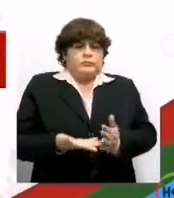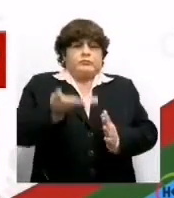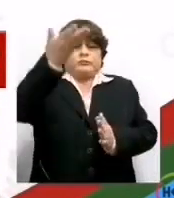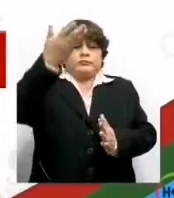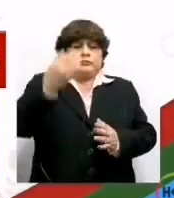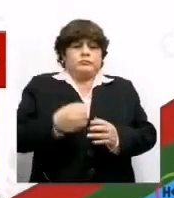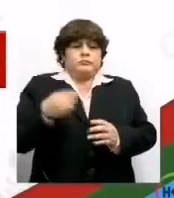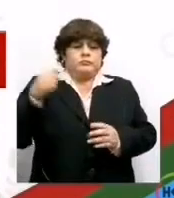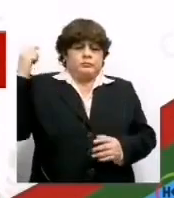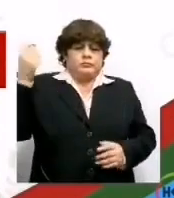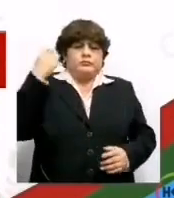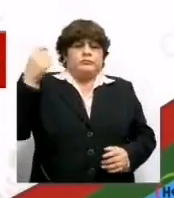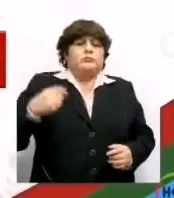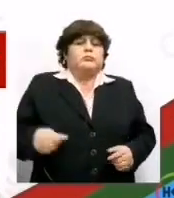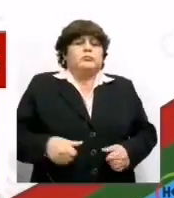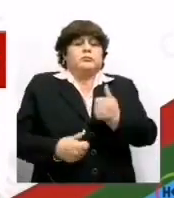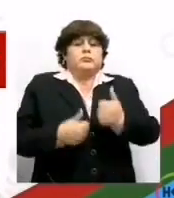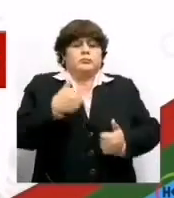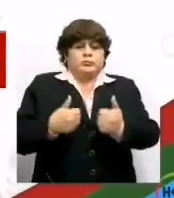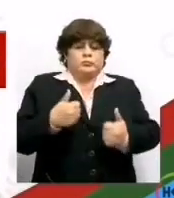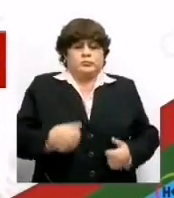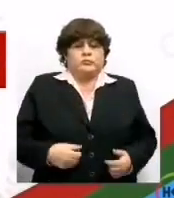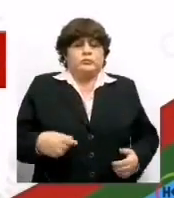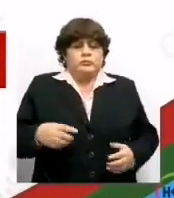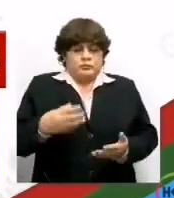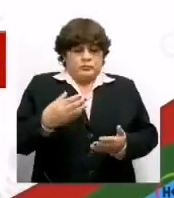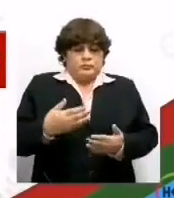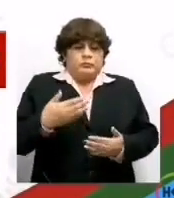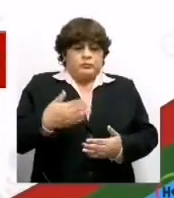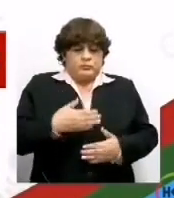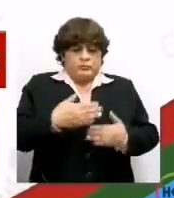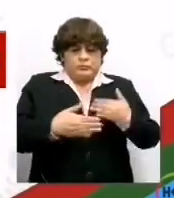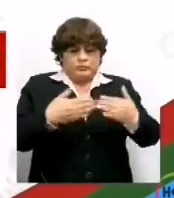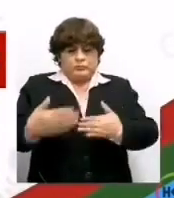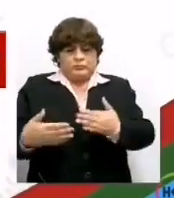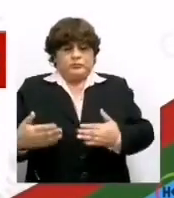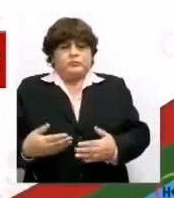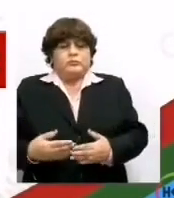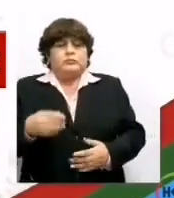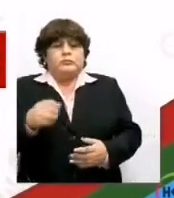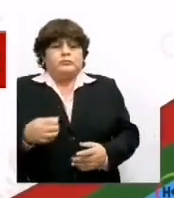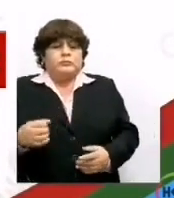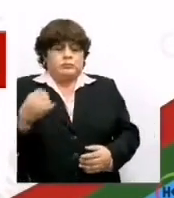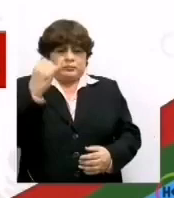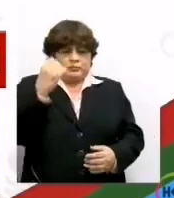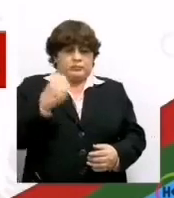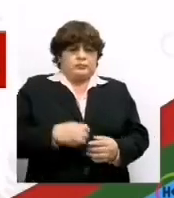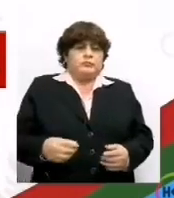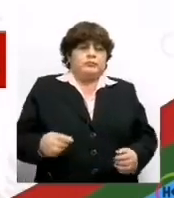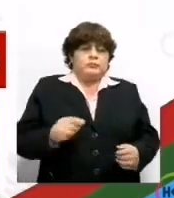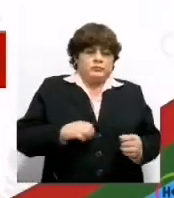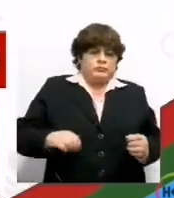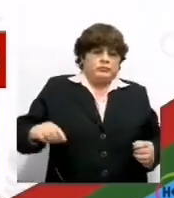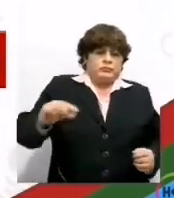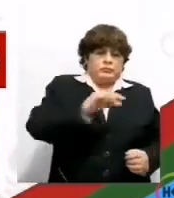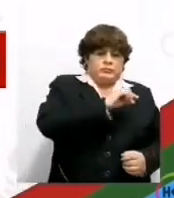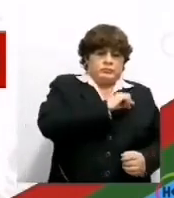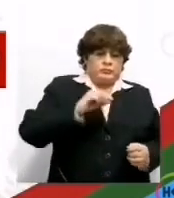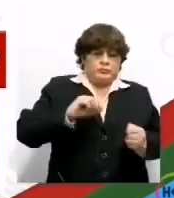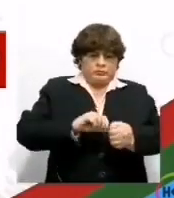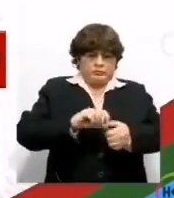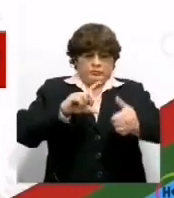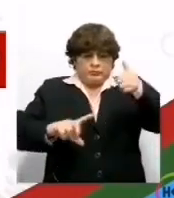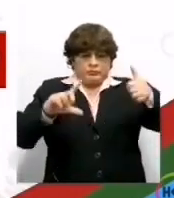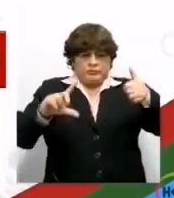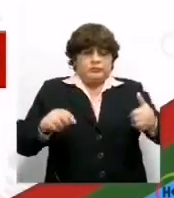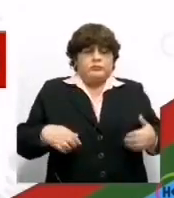Trujillo Cuál es el proyecto de inversión que desde el congreso desde la región